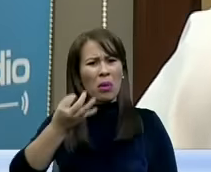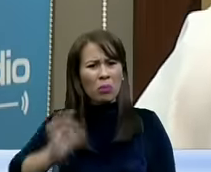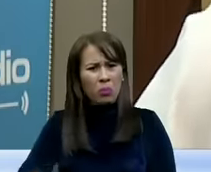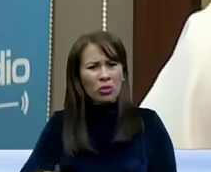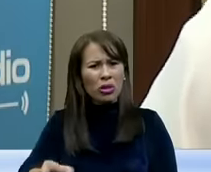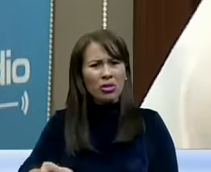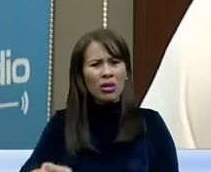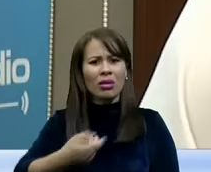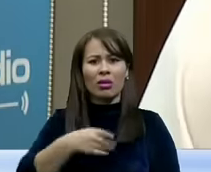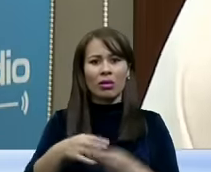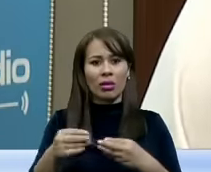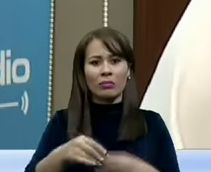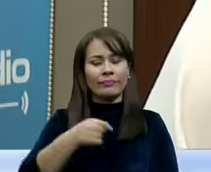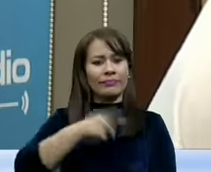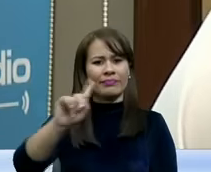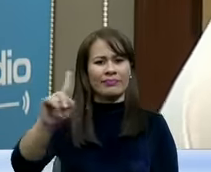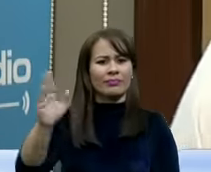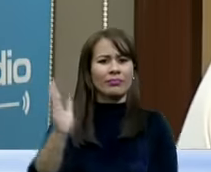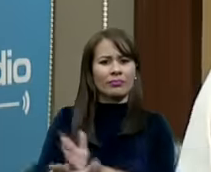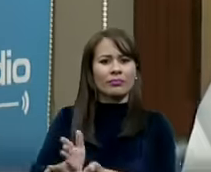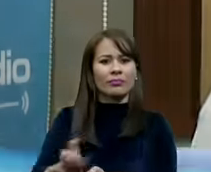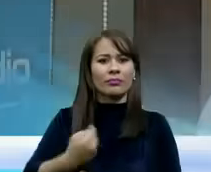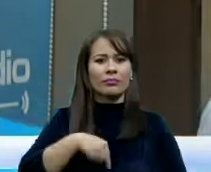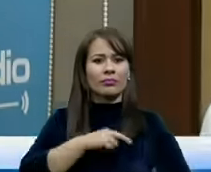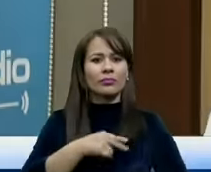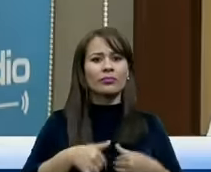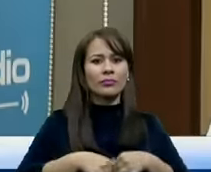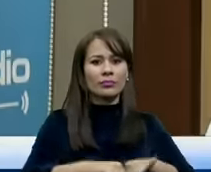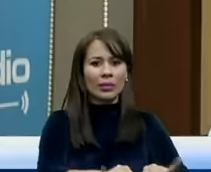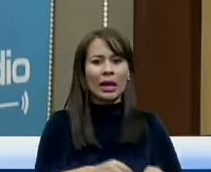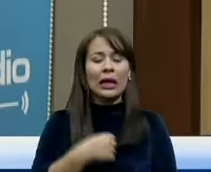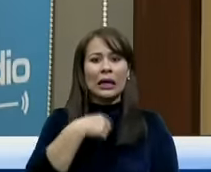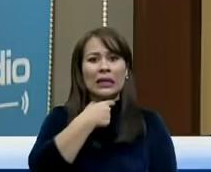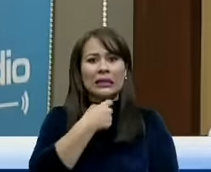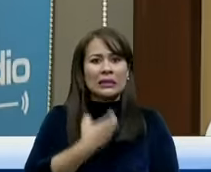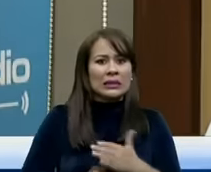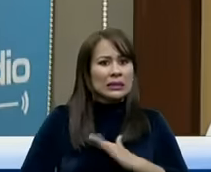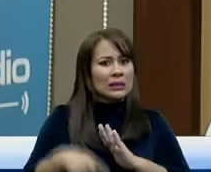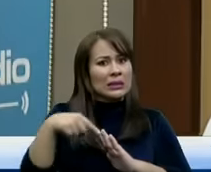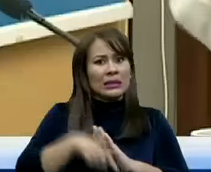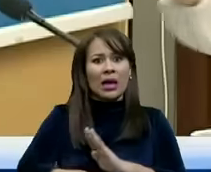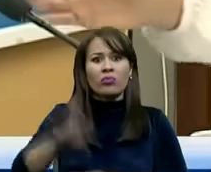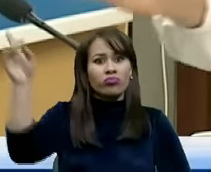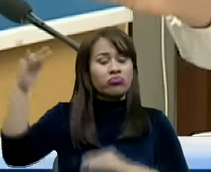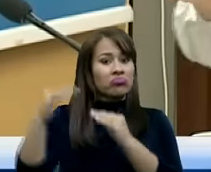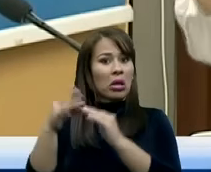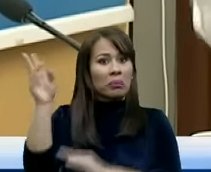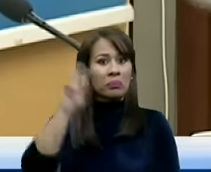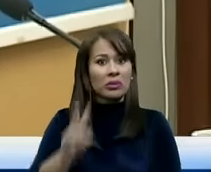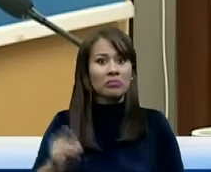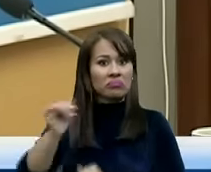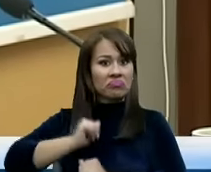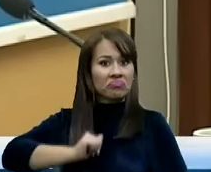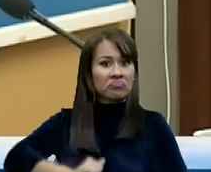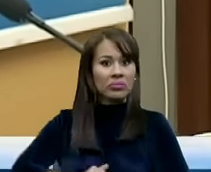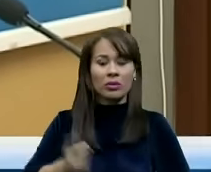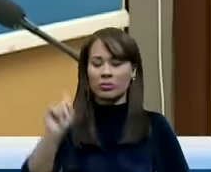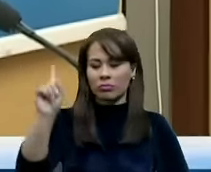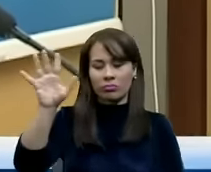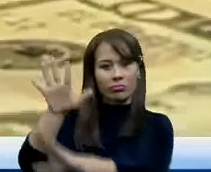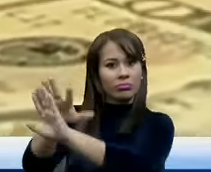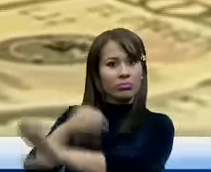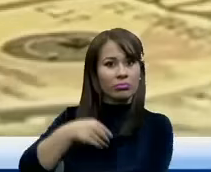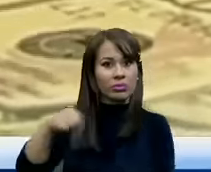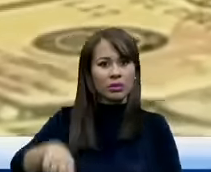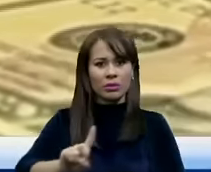propia, lo cual terminaría por empujarnos a la crisis humanitaria que está viviendo Venezuela. Habló de economía. Dijo que en su